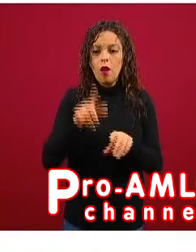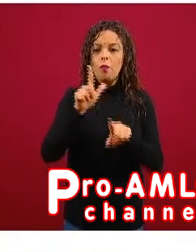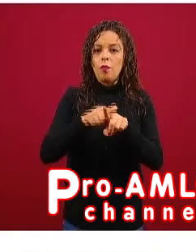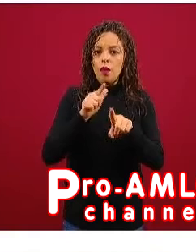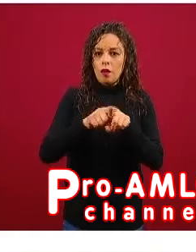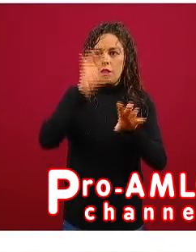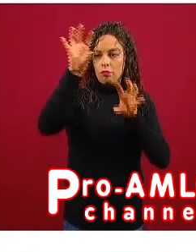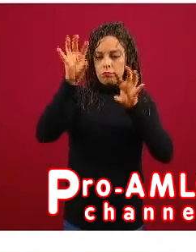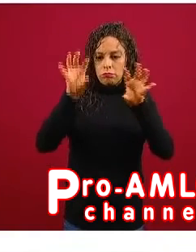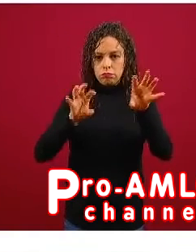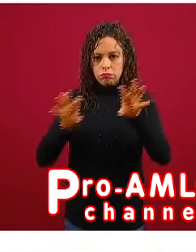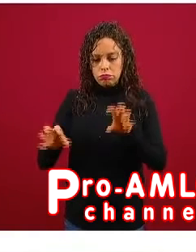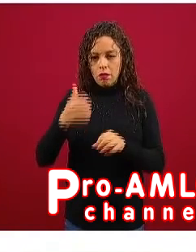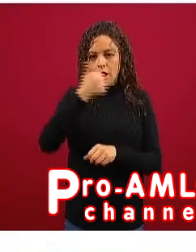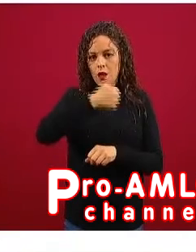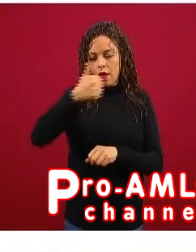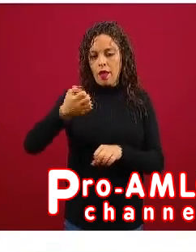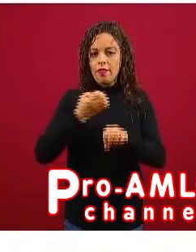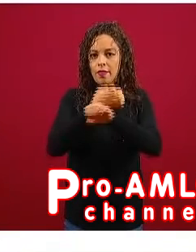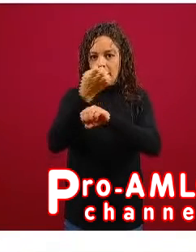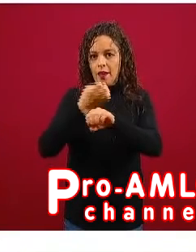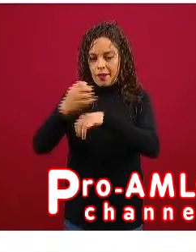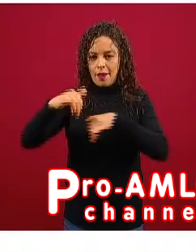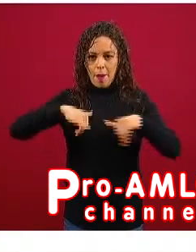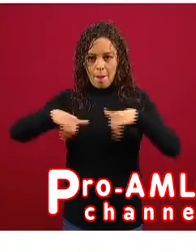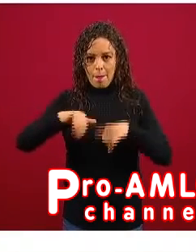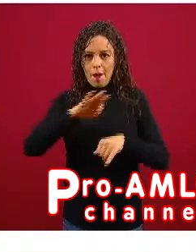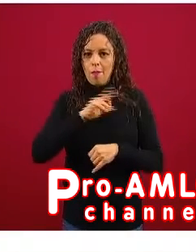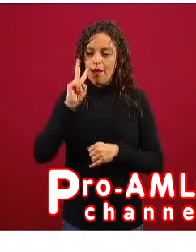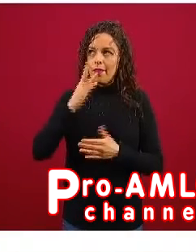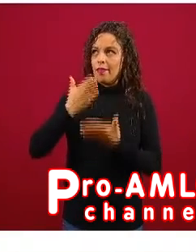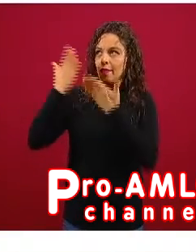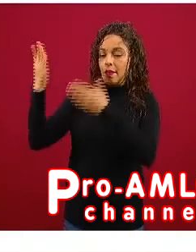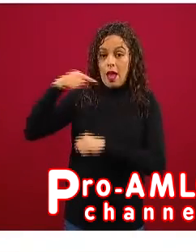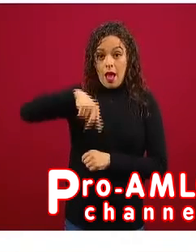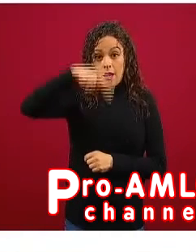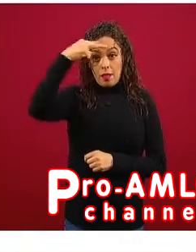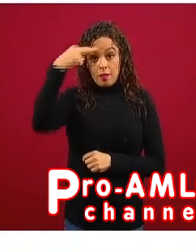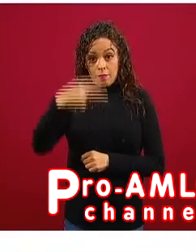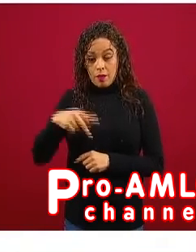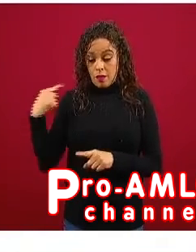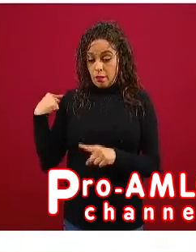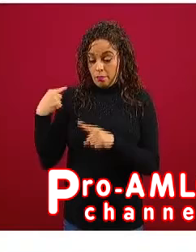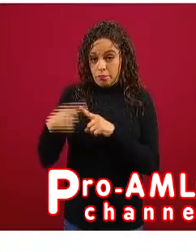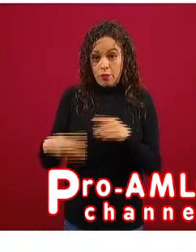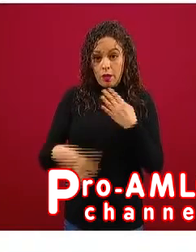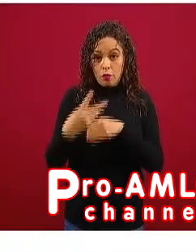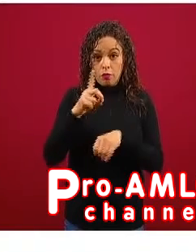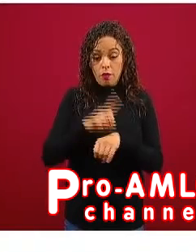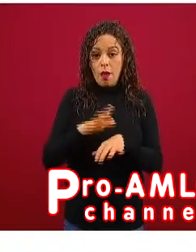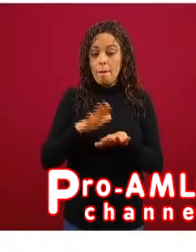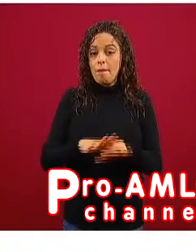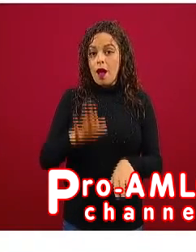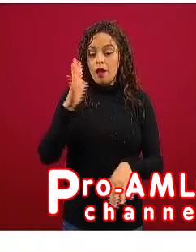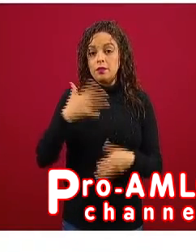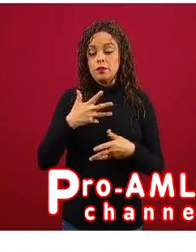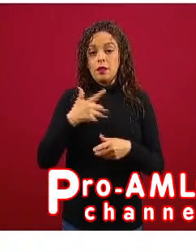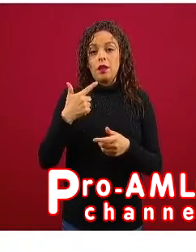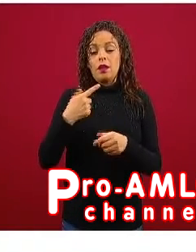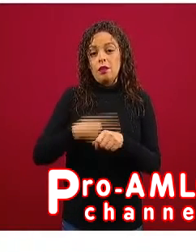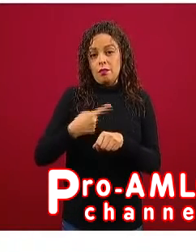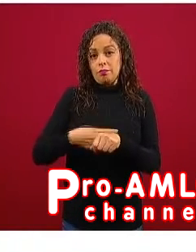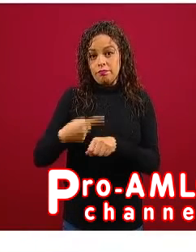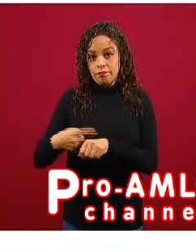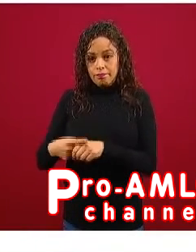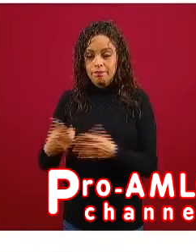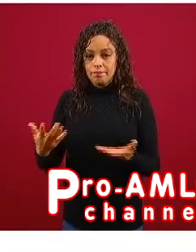entidades federativas, y podemos ver ahora sí en la epidemia activa en México, es decir, en los últimos 14 días, cuáles serían los estados que están teniendo